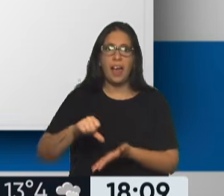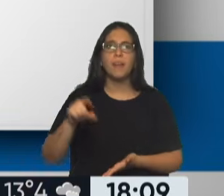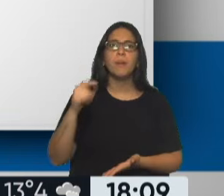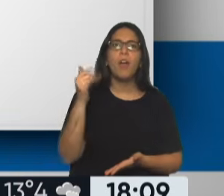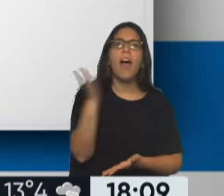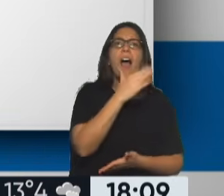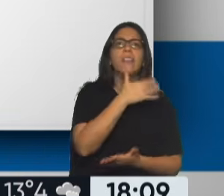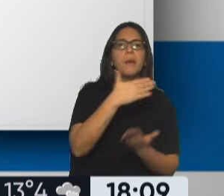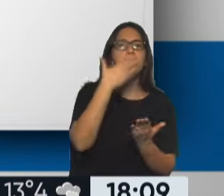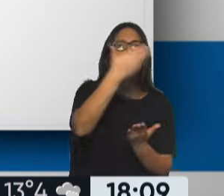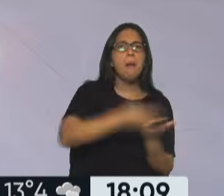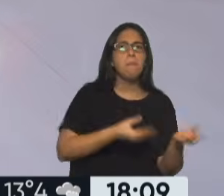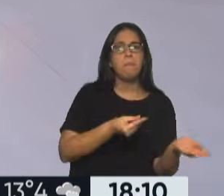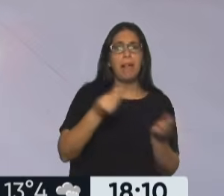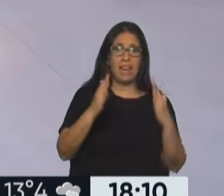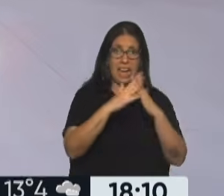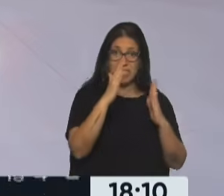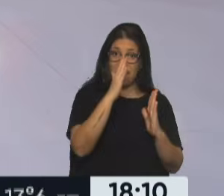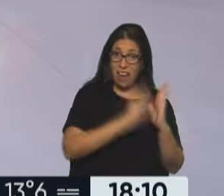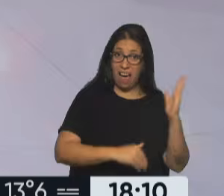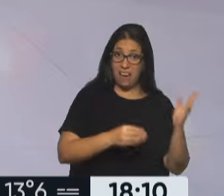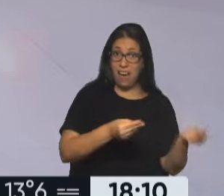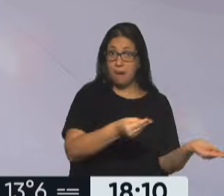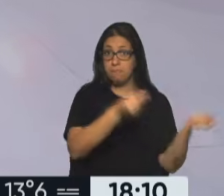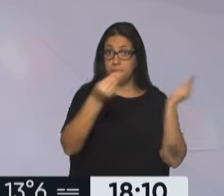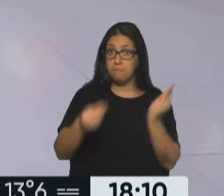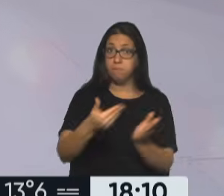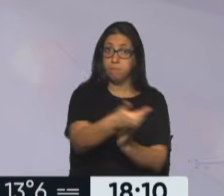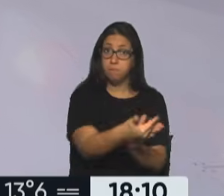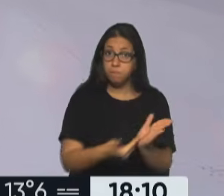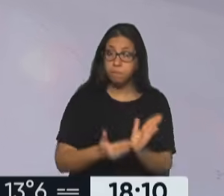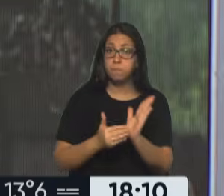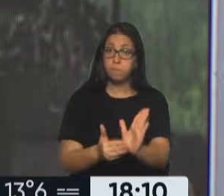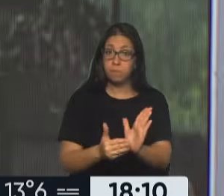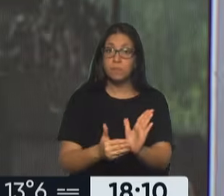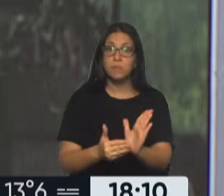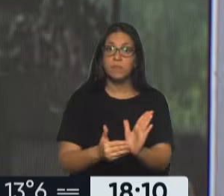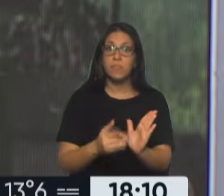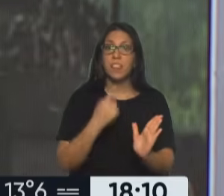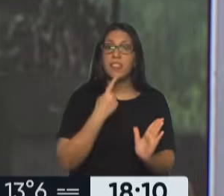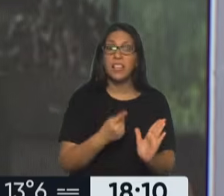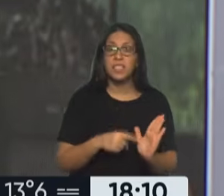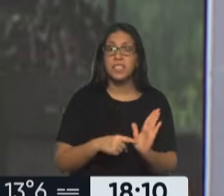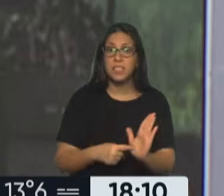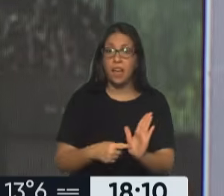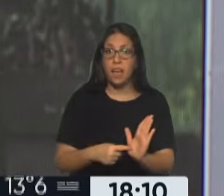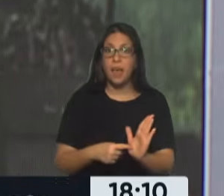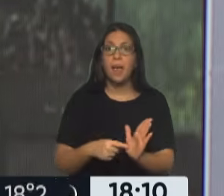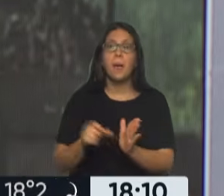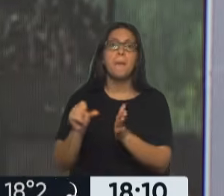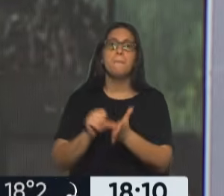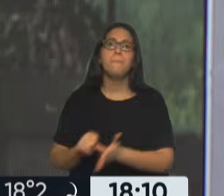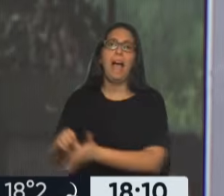papel presentado por la Casa Blanca, correcto, no solamente por Donald Trump, sino también por la Casa Blanca, donde justamente decían que los países del